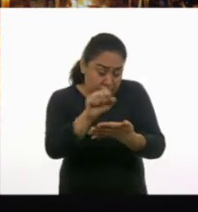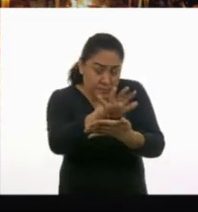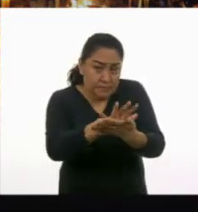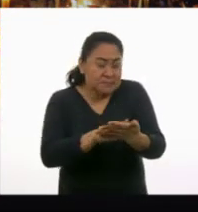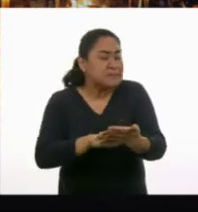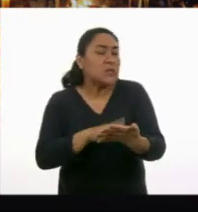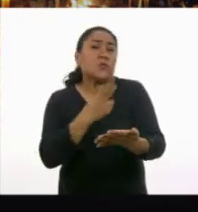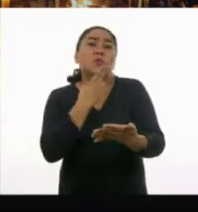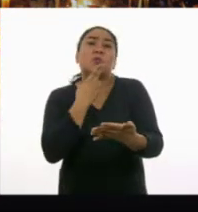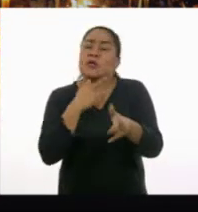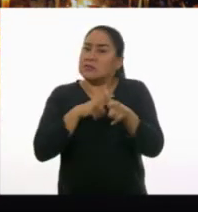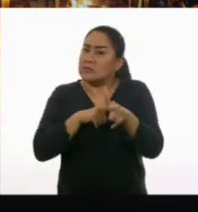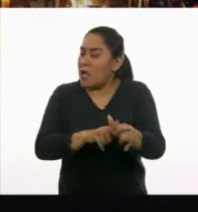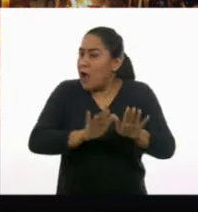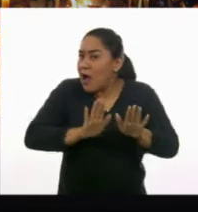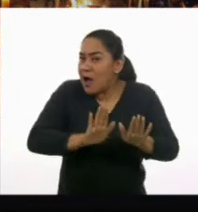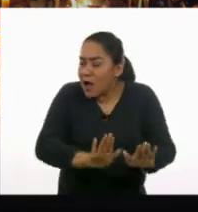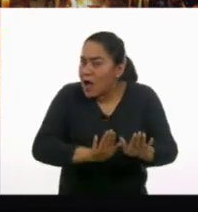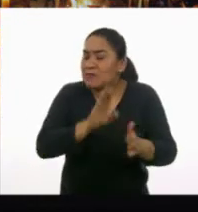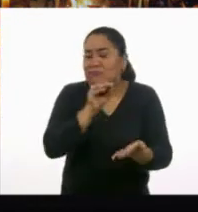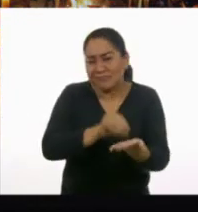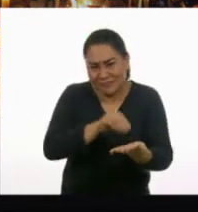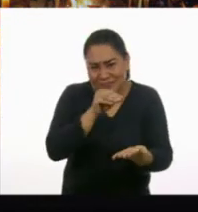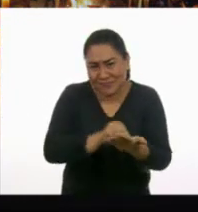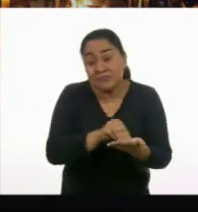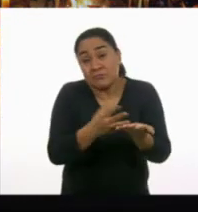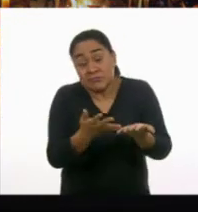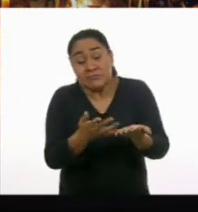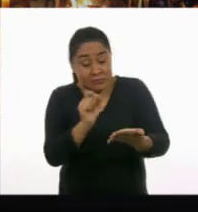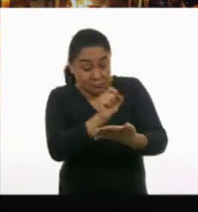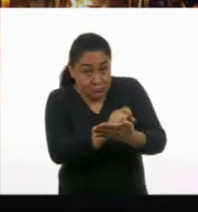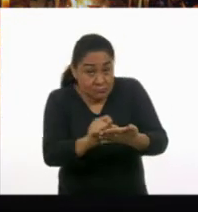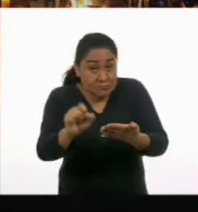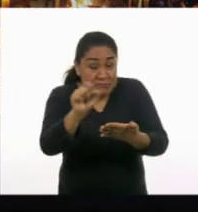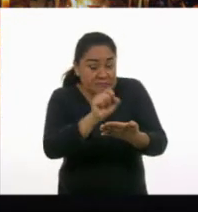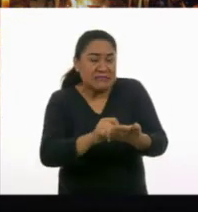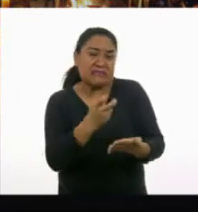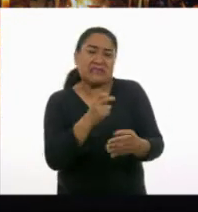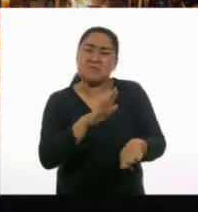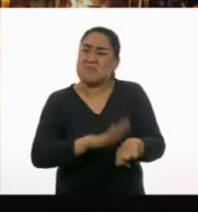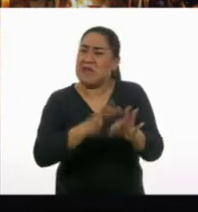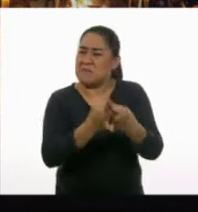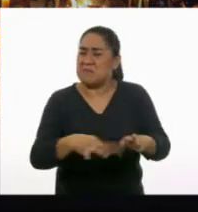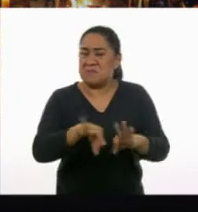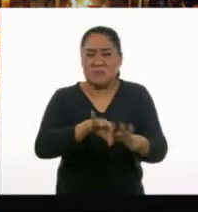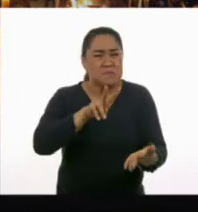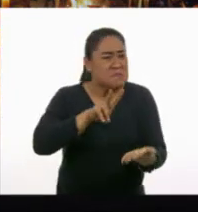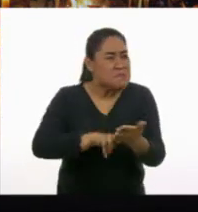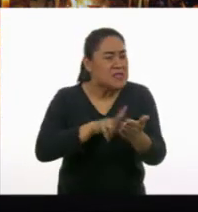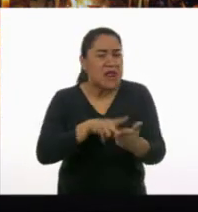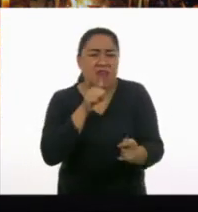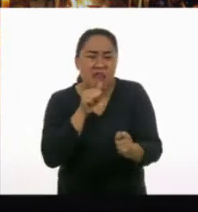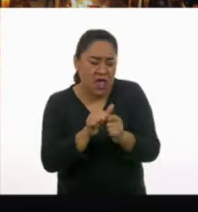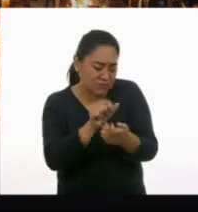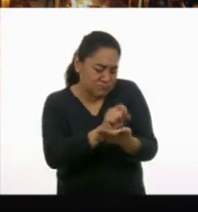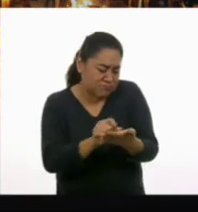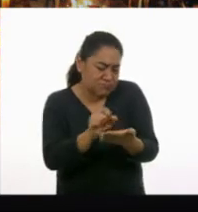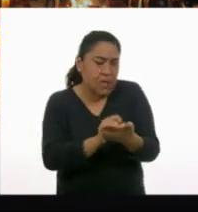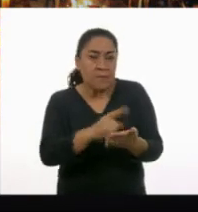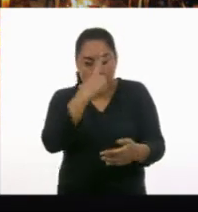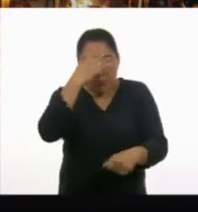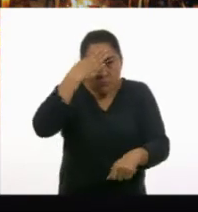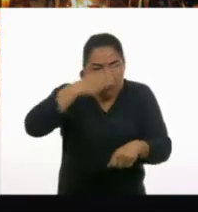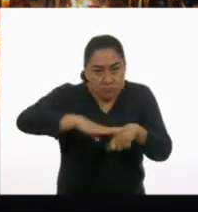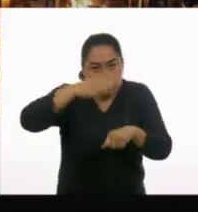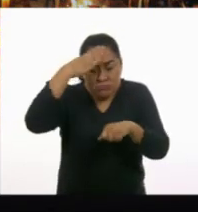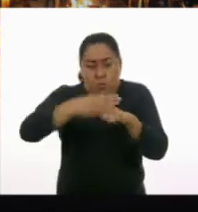siga conservándose, para que nuestras letras, que son tan valiosas, sigan en la memoria de cada uno de